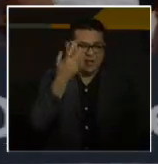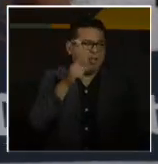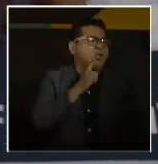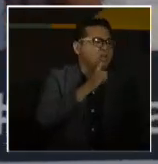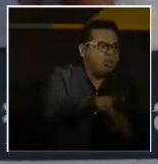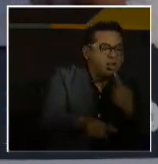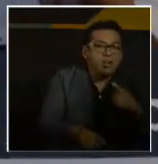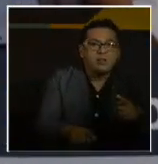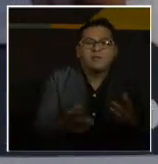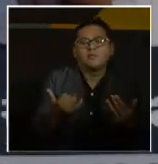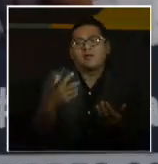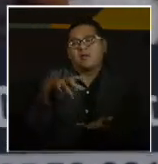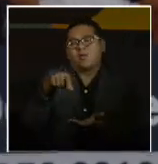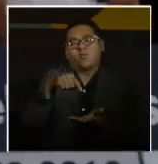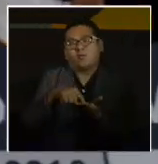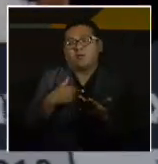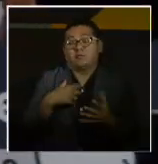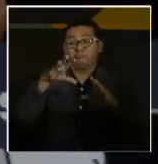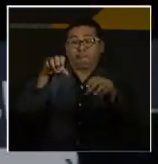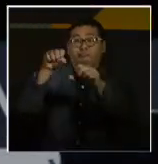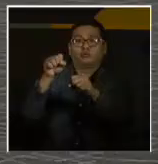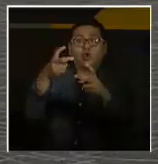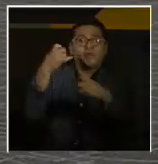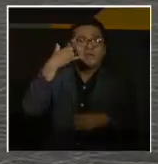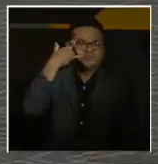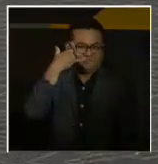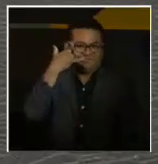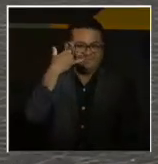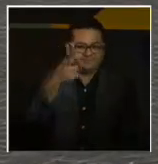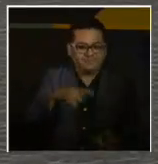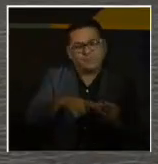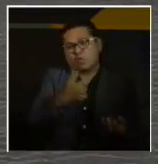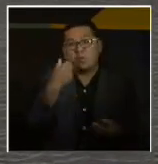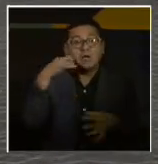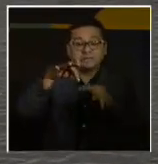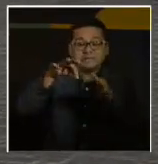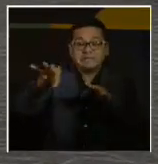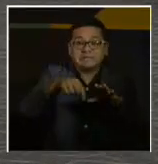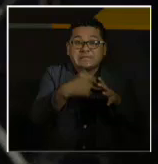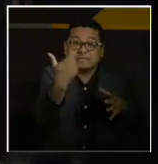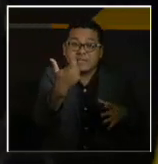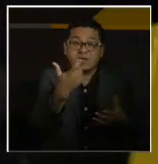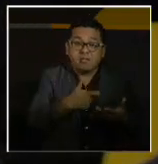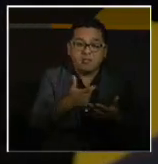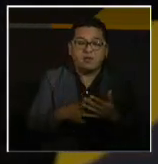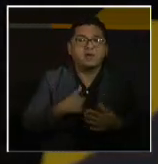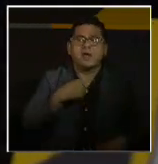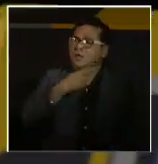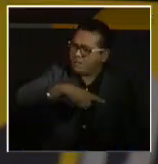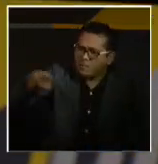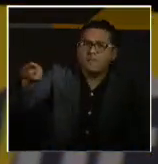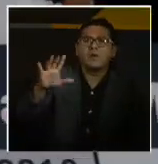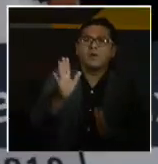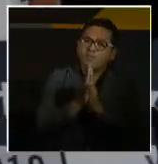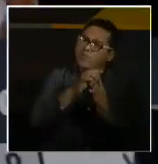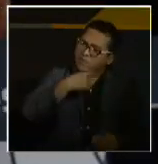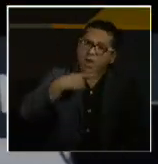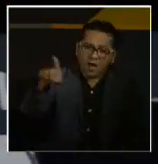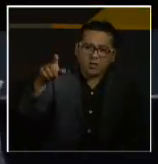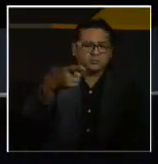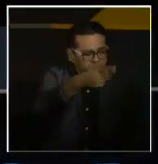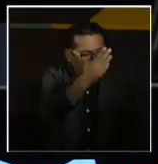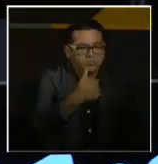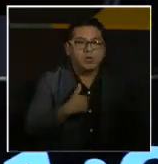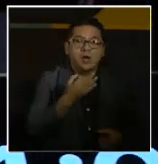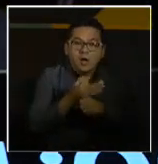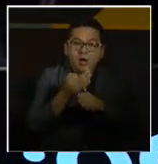policía municipal. Deteníamos a alguien que robaba un celular, a alguien que robaba una cartera en una quincena y le decíamos a la gente, ya lo detuvimos,